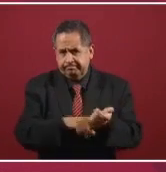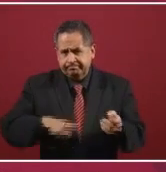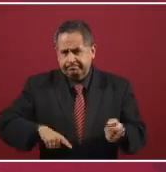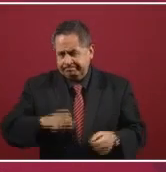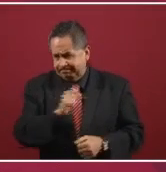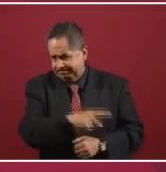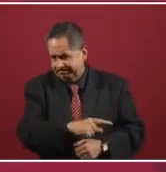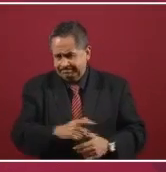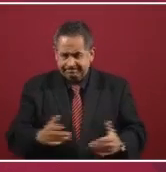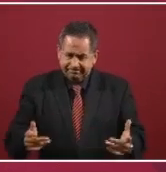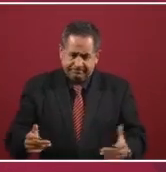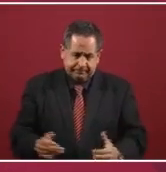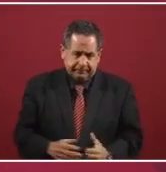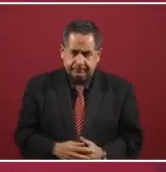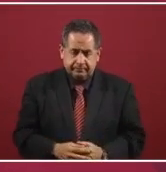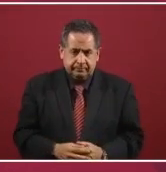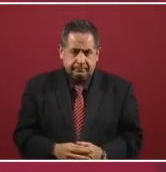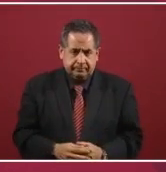Entonces,